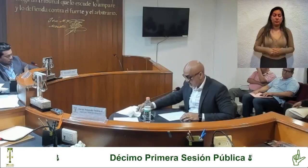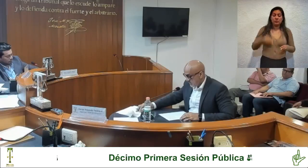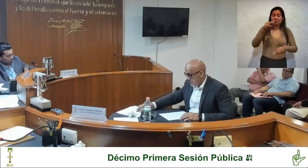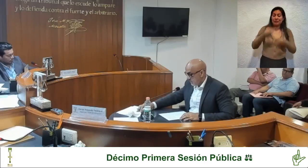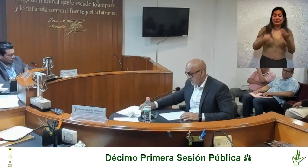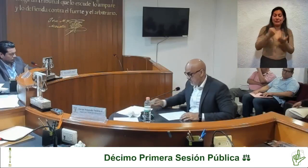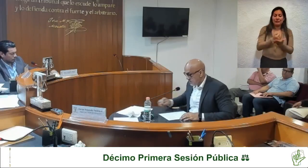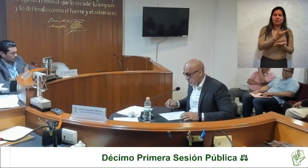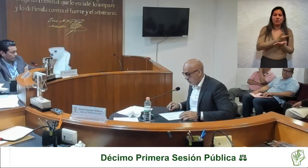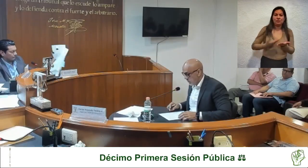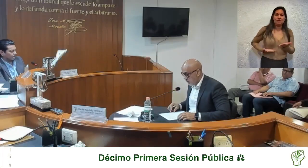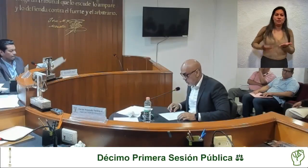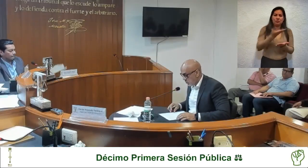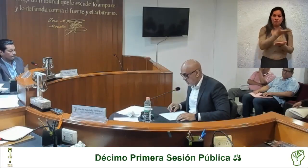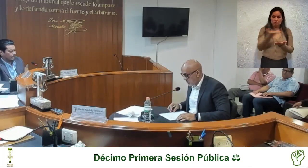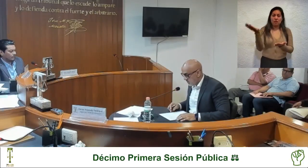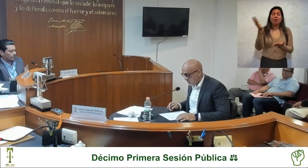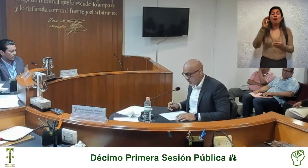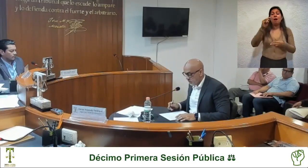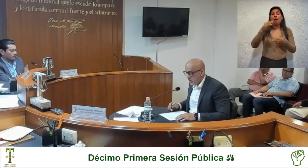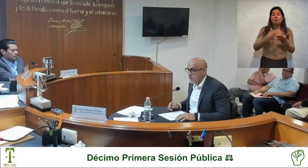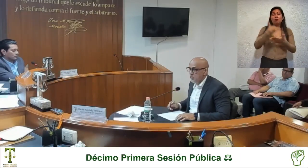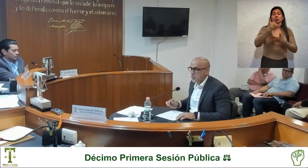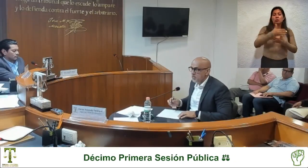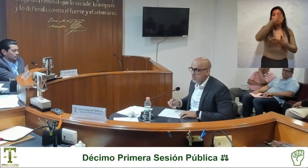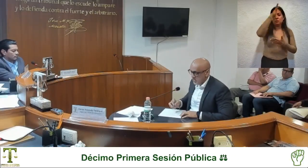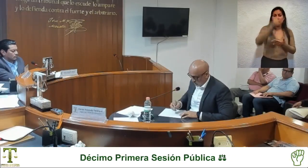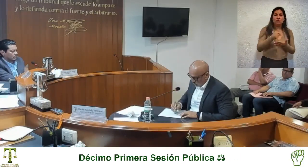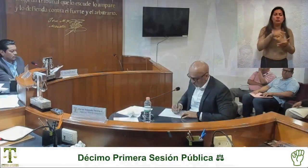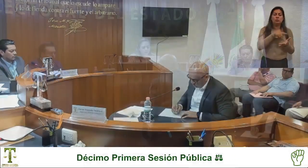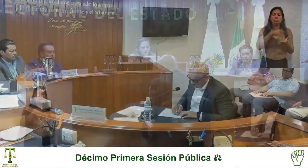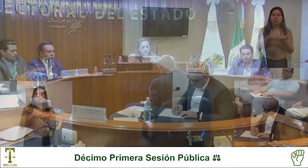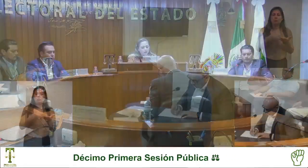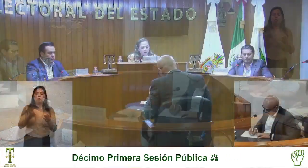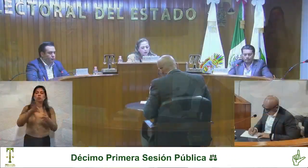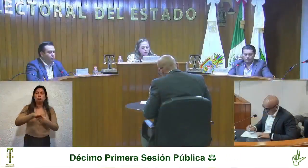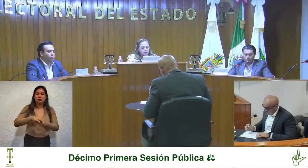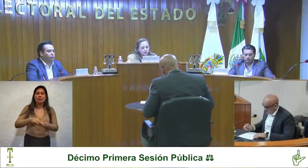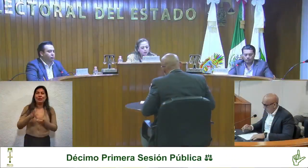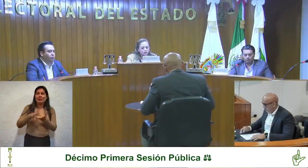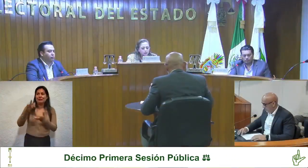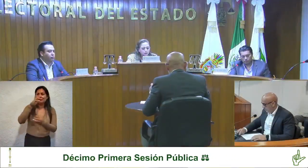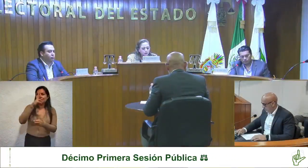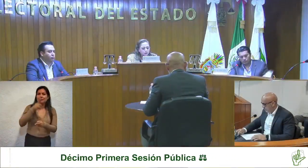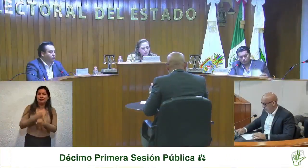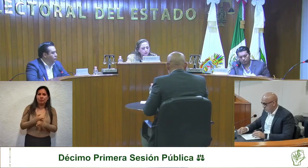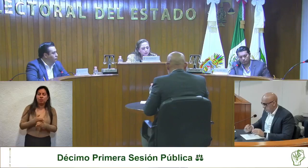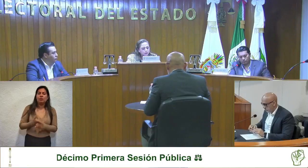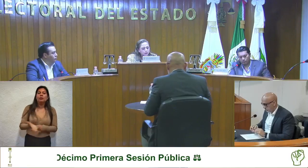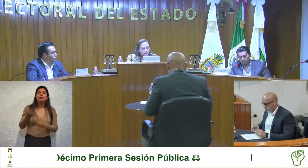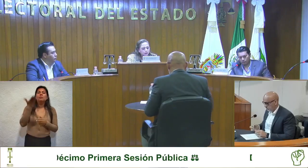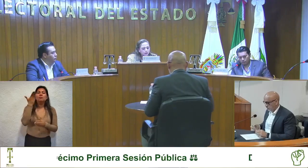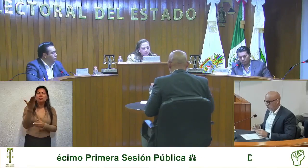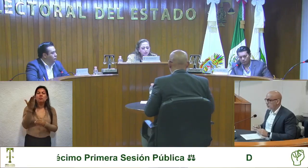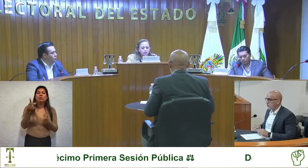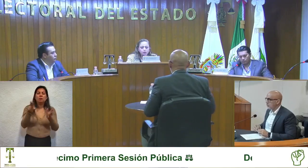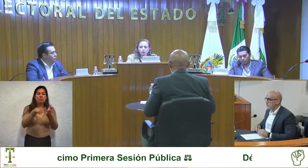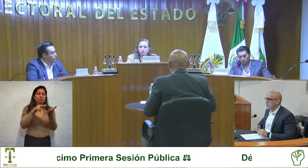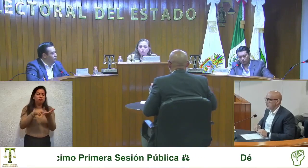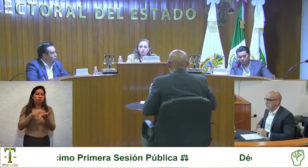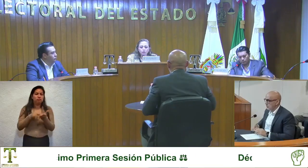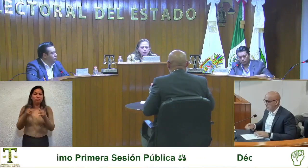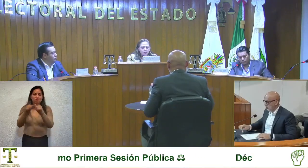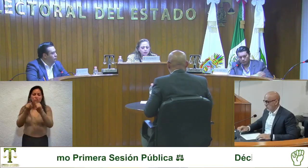Magistrada presidenta, magistrados, el proyecto de sentencia fue aprobado por unanimidad de votos. Gracias, secretario. Sírvase recabar las firmas a